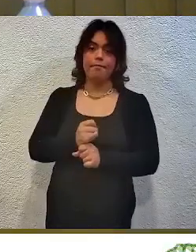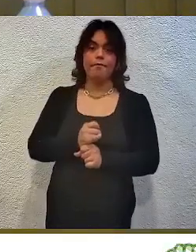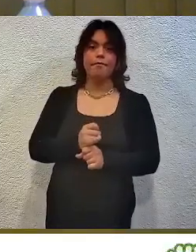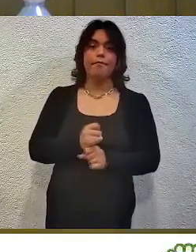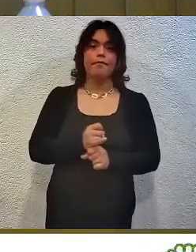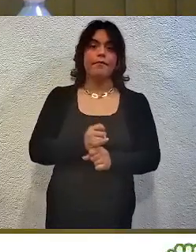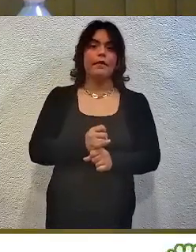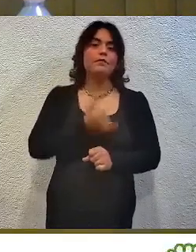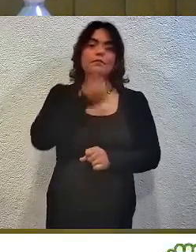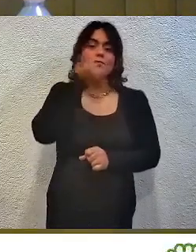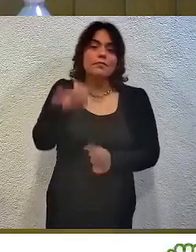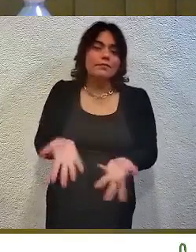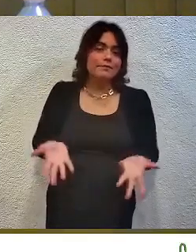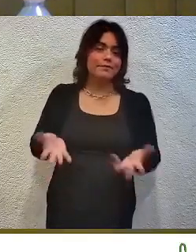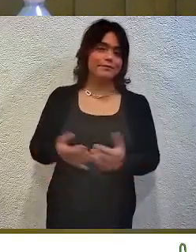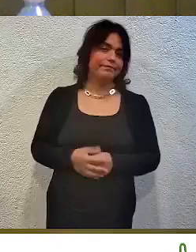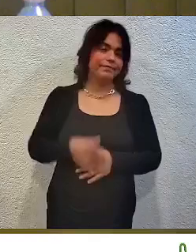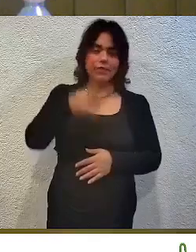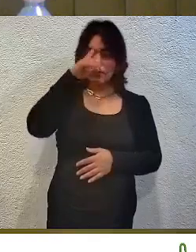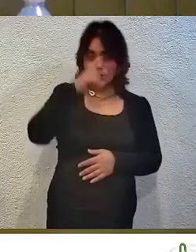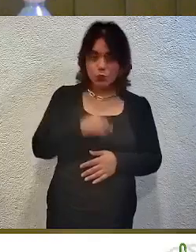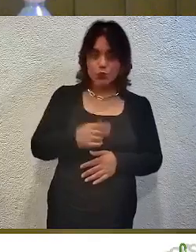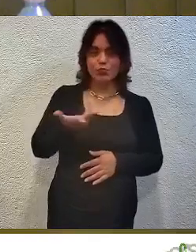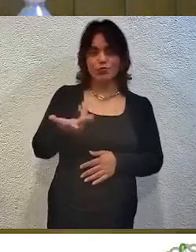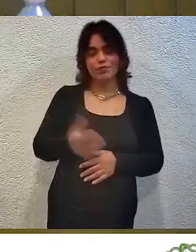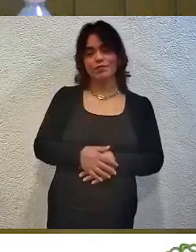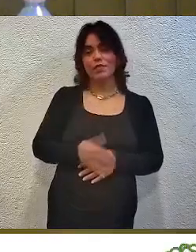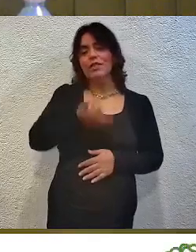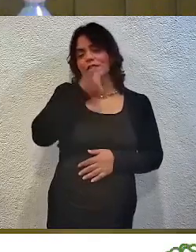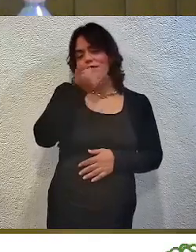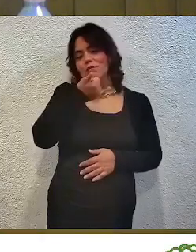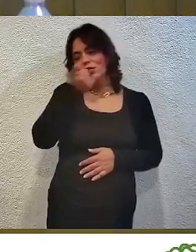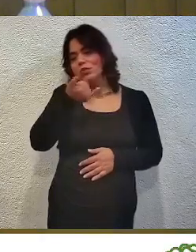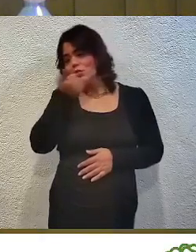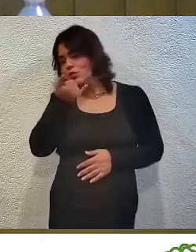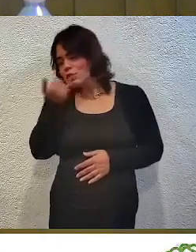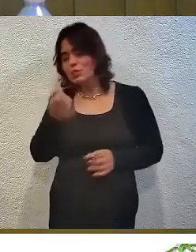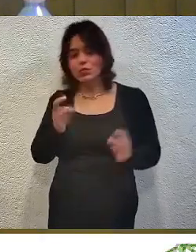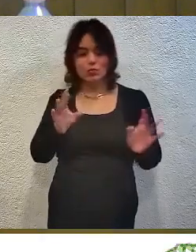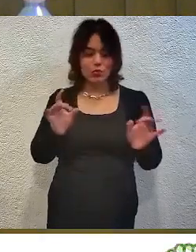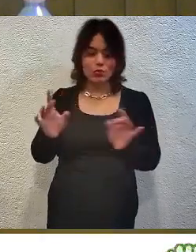totalmente fallida, con muchos errores,